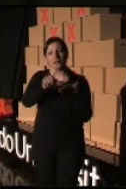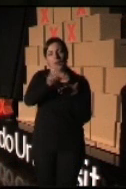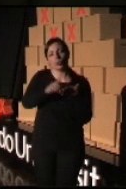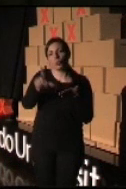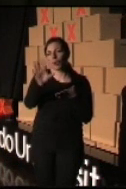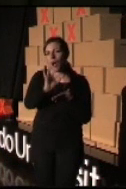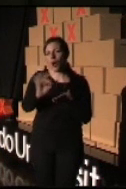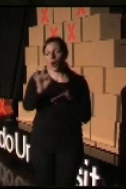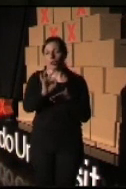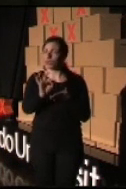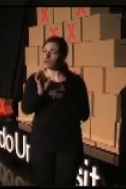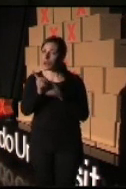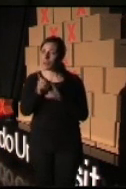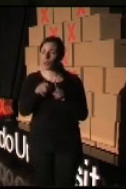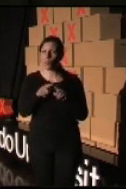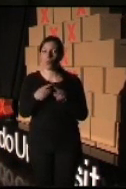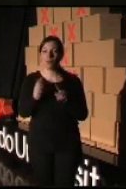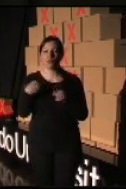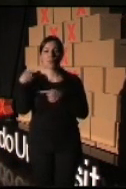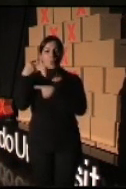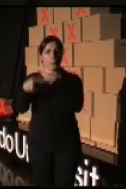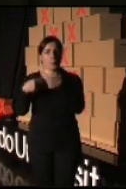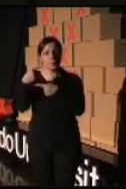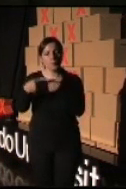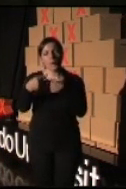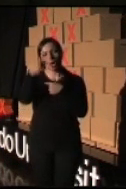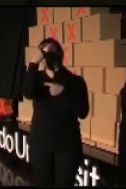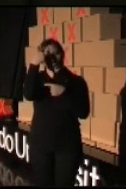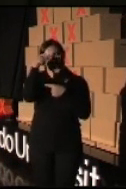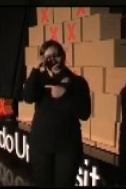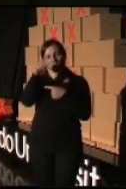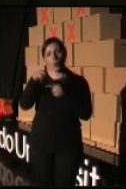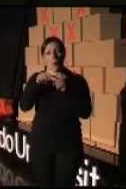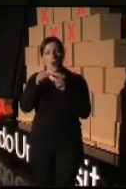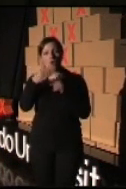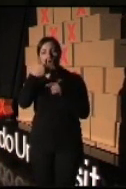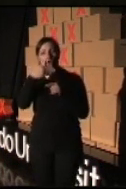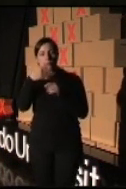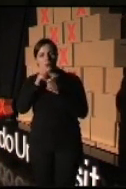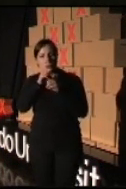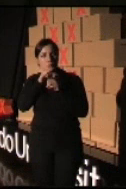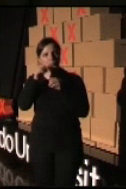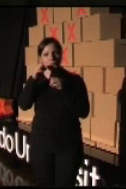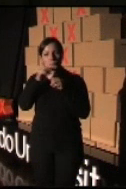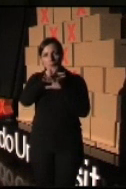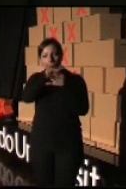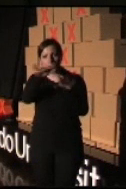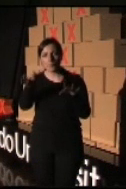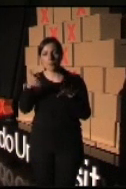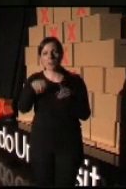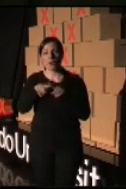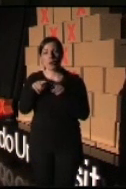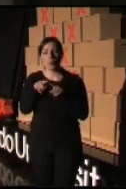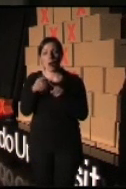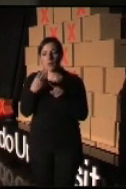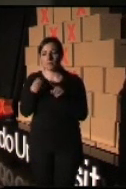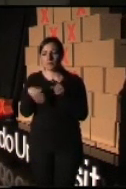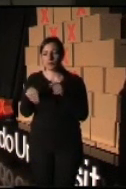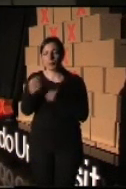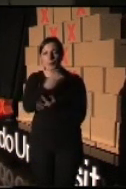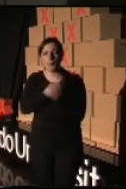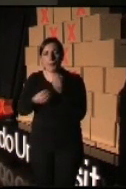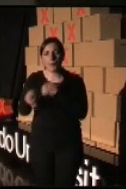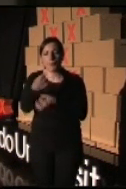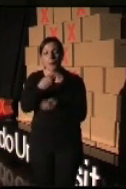el sentido de generación y transmisión del conocimiento. Y del conocimiento que incluye el conocimiento científico, conocimiento